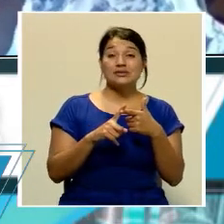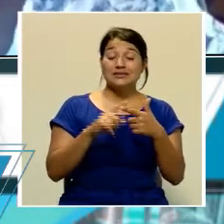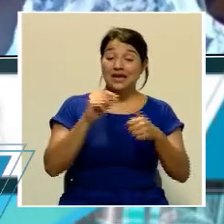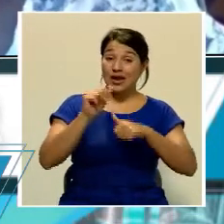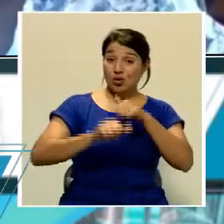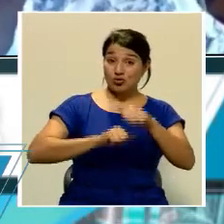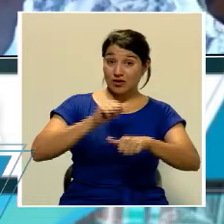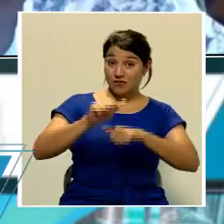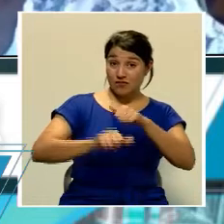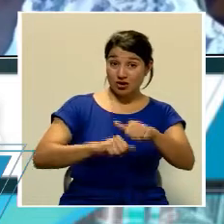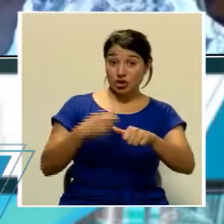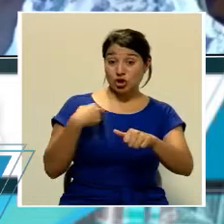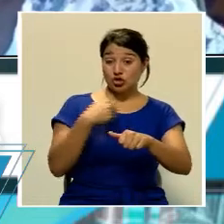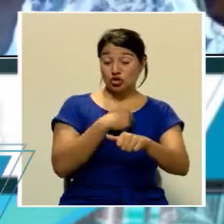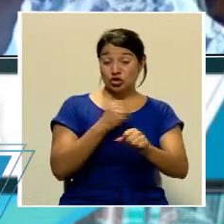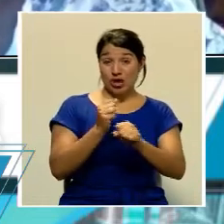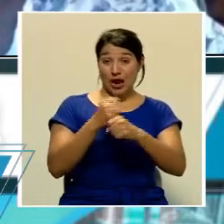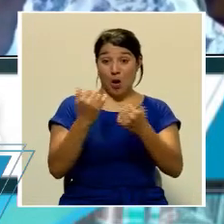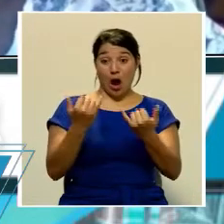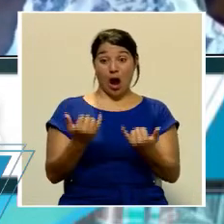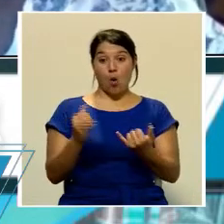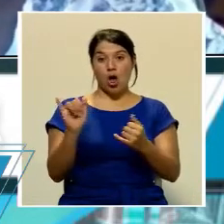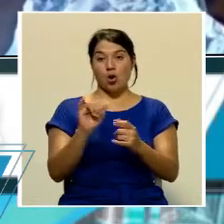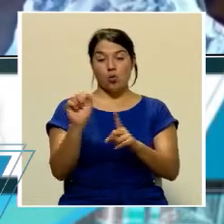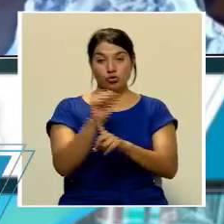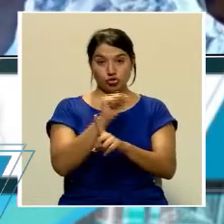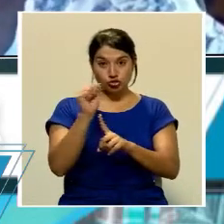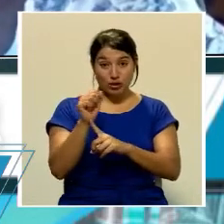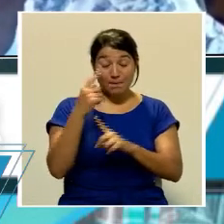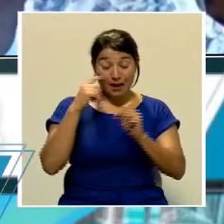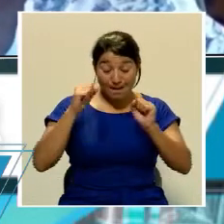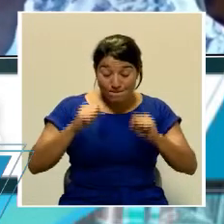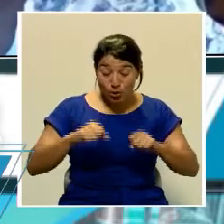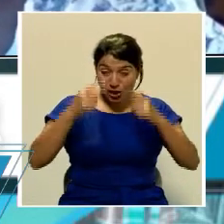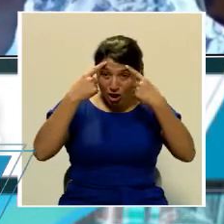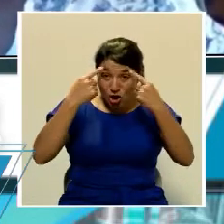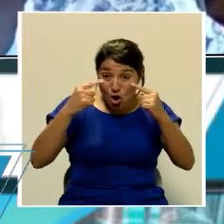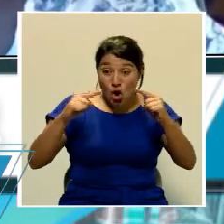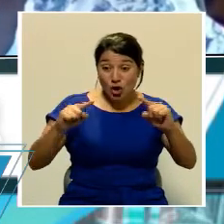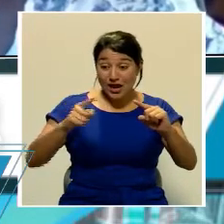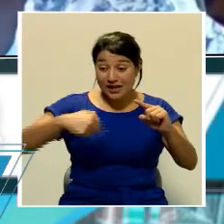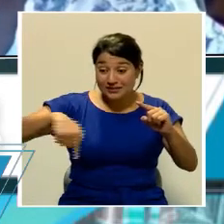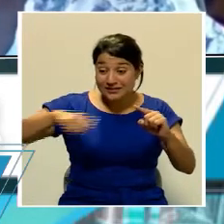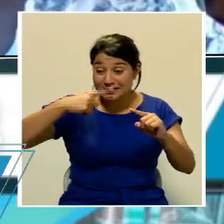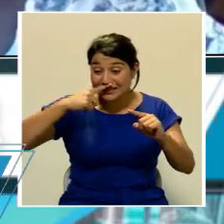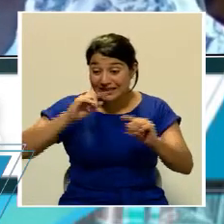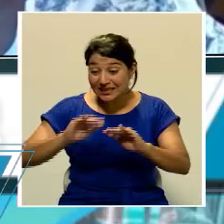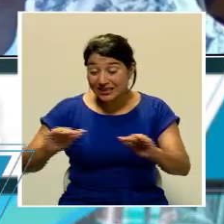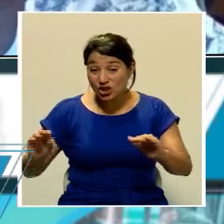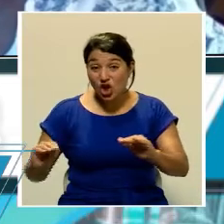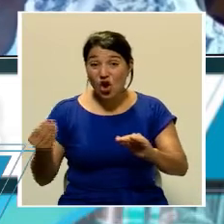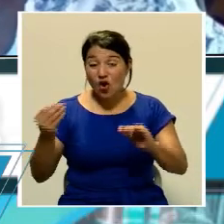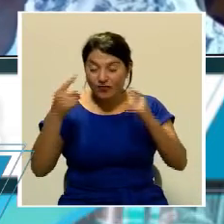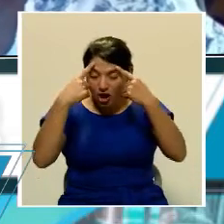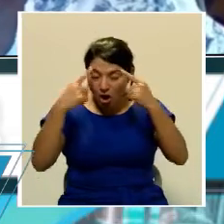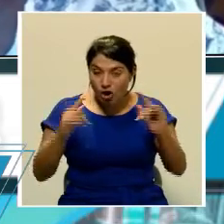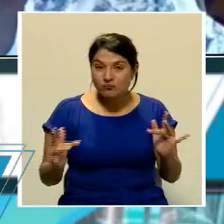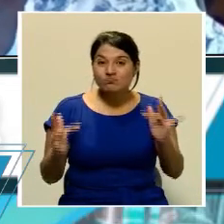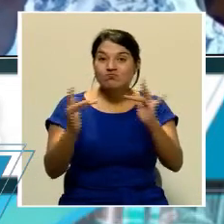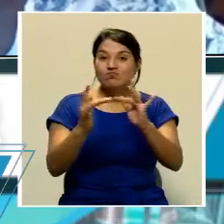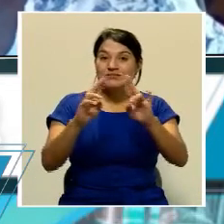esfuerzos que hagamos como sociedad por lograr conectar a estos muchachos, incluso a los